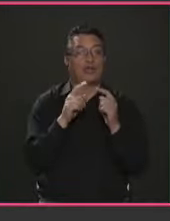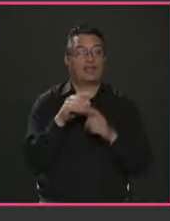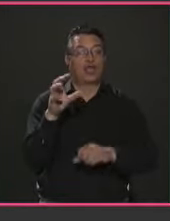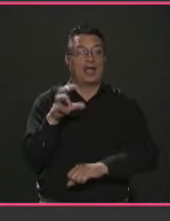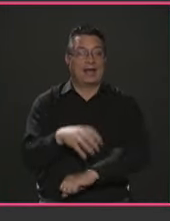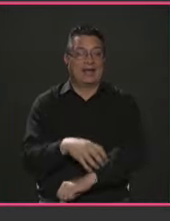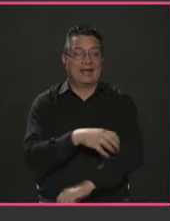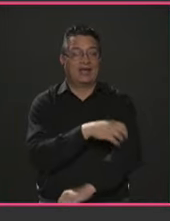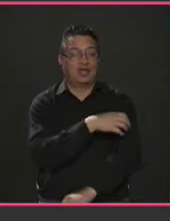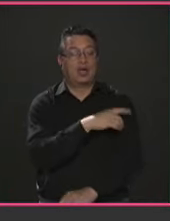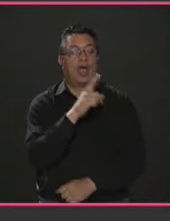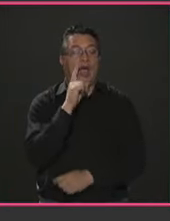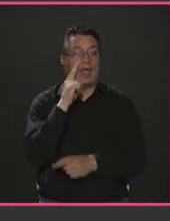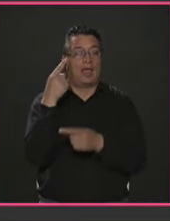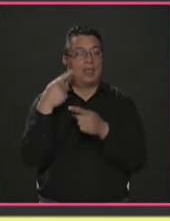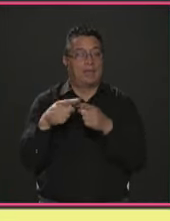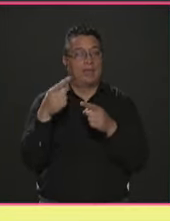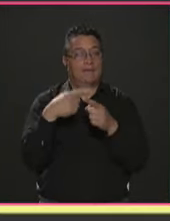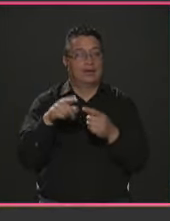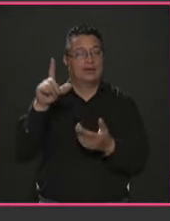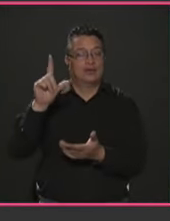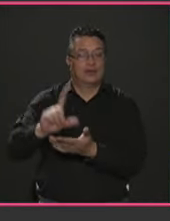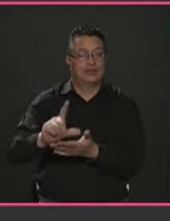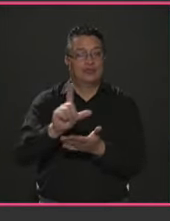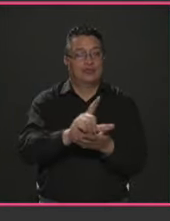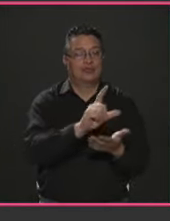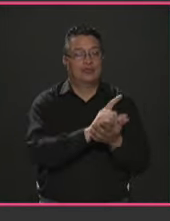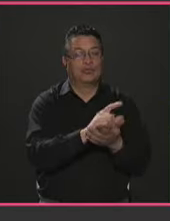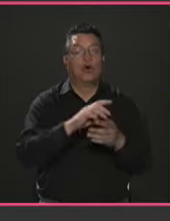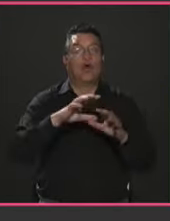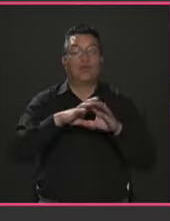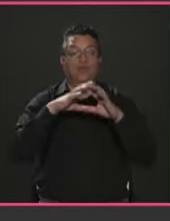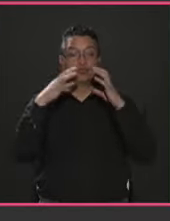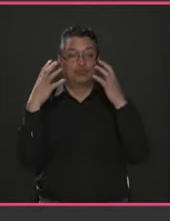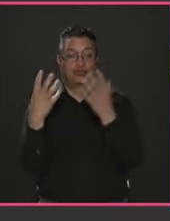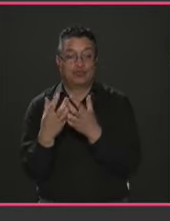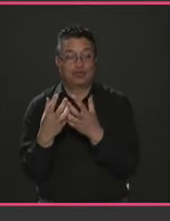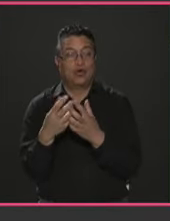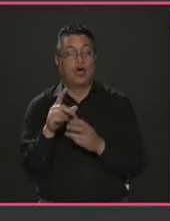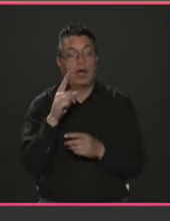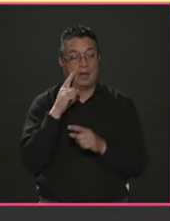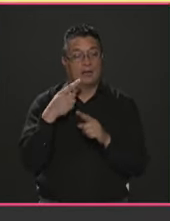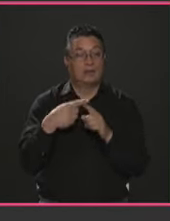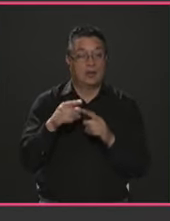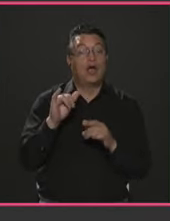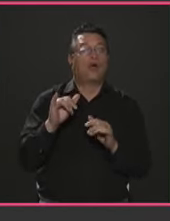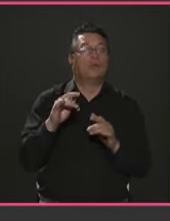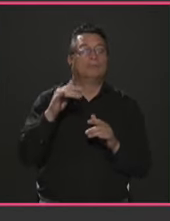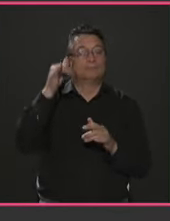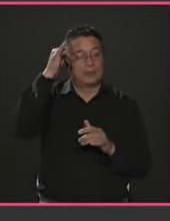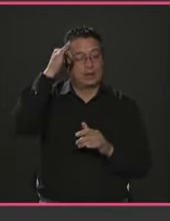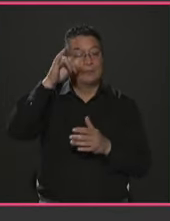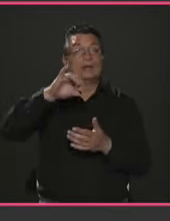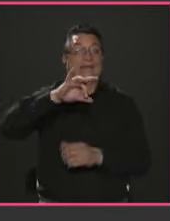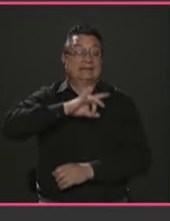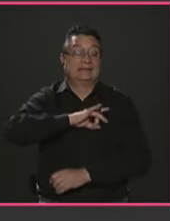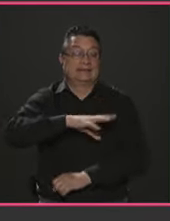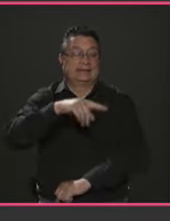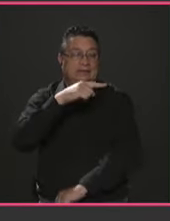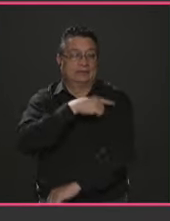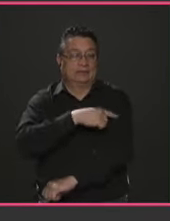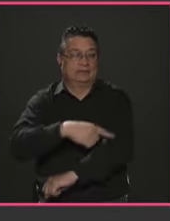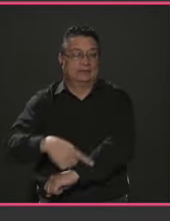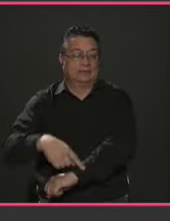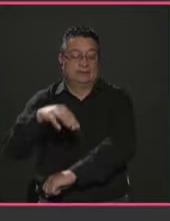regiones porque hay distintos puntos eh del del planeta no del país en donde eh se está